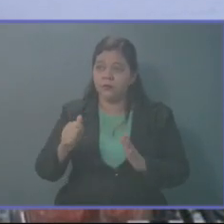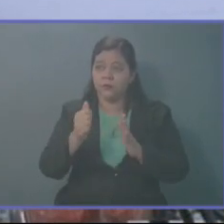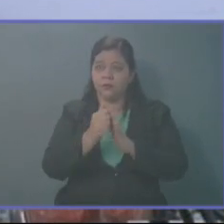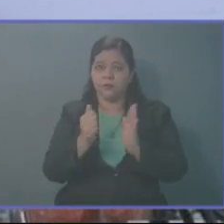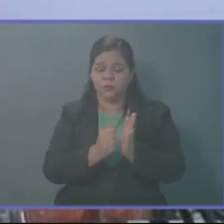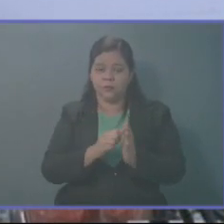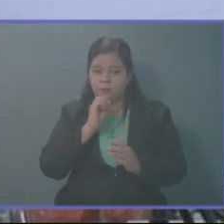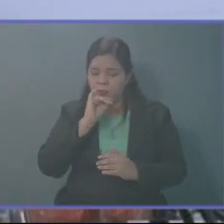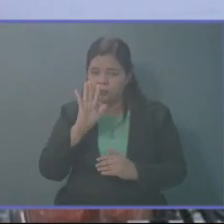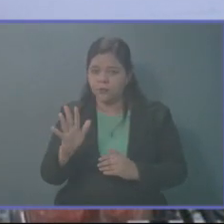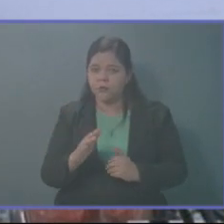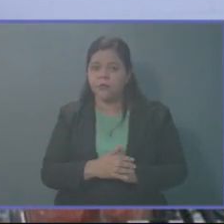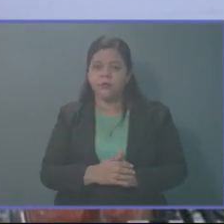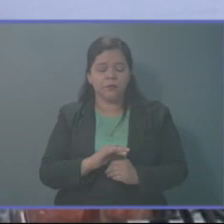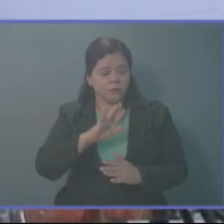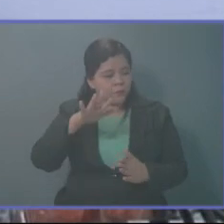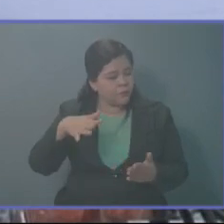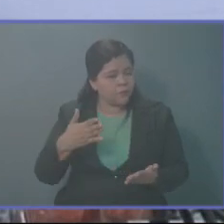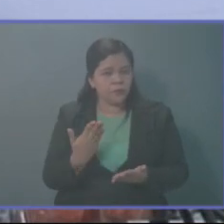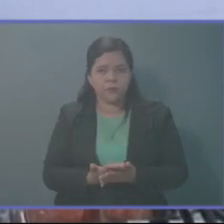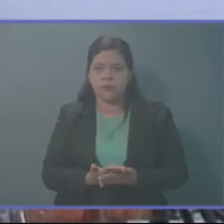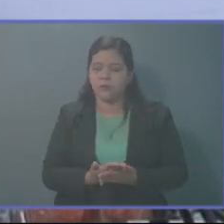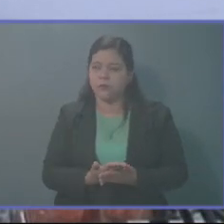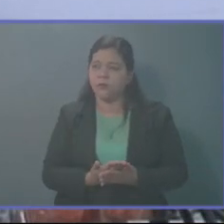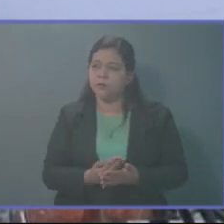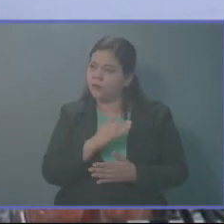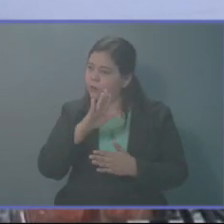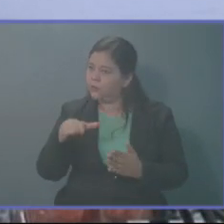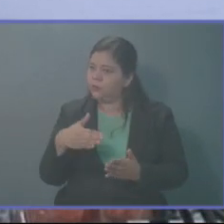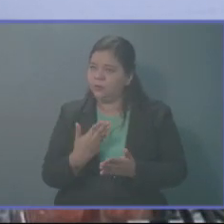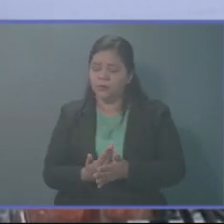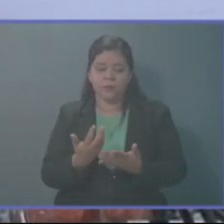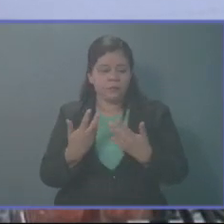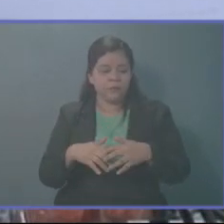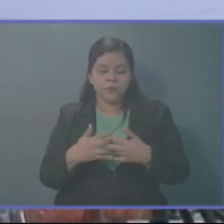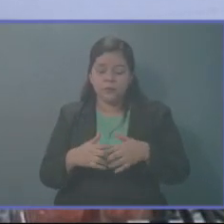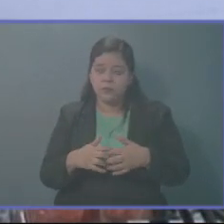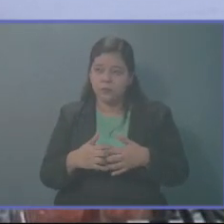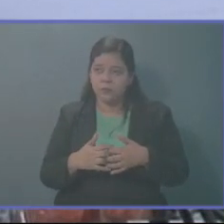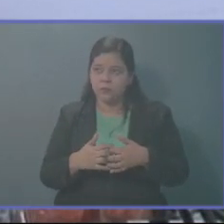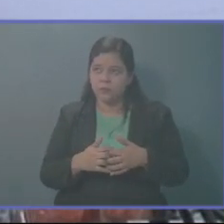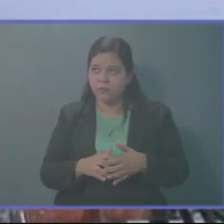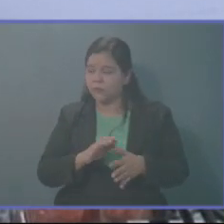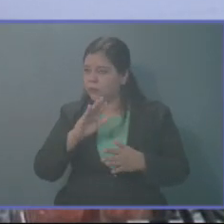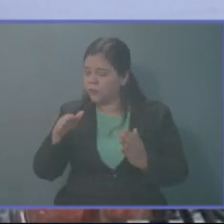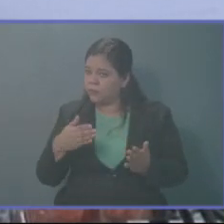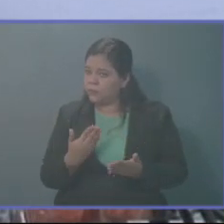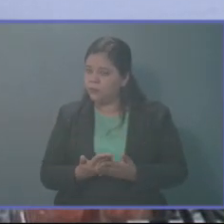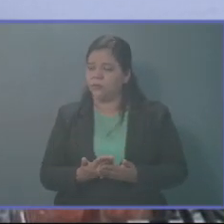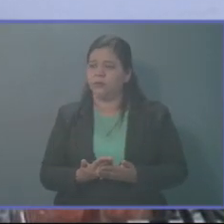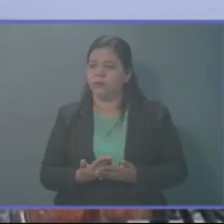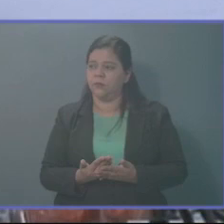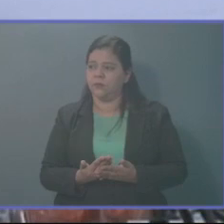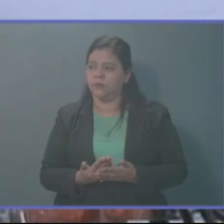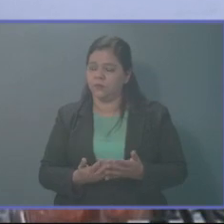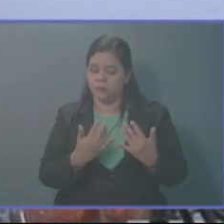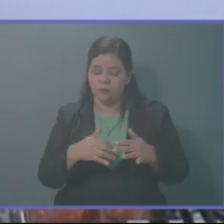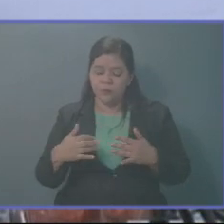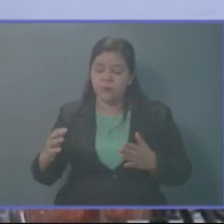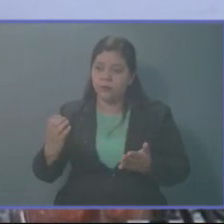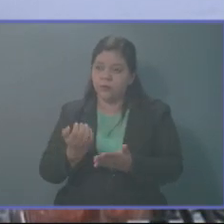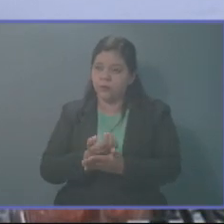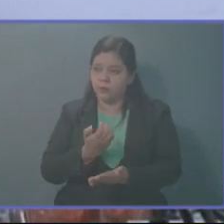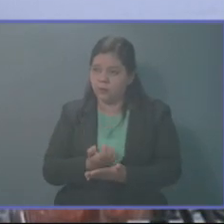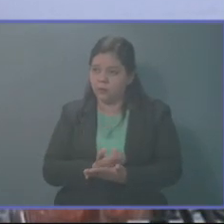habla de que toda empresa o toda actividad